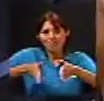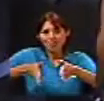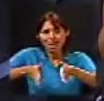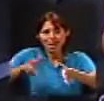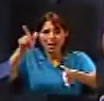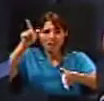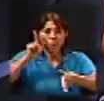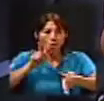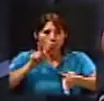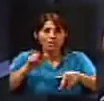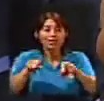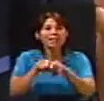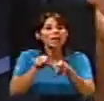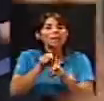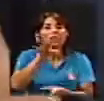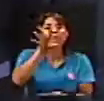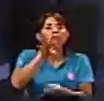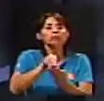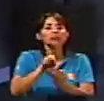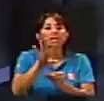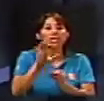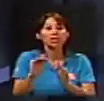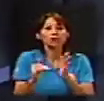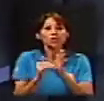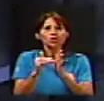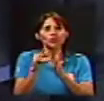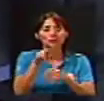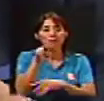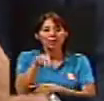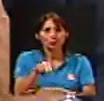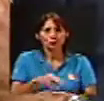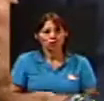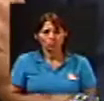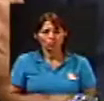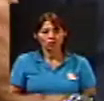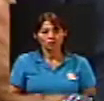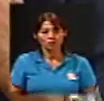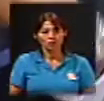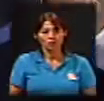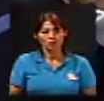otros, que son otros 500 millones de pesos.